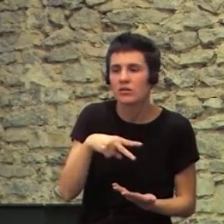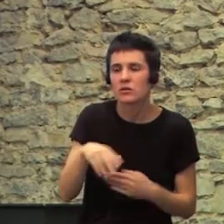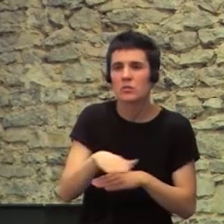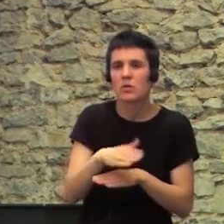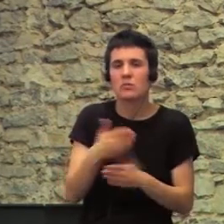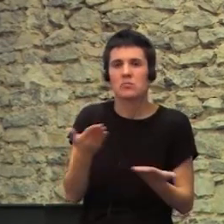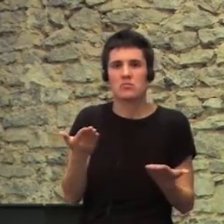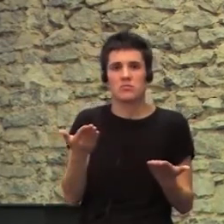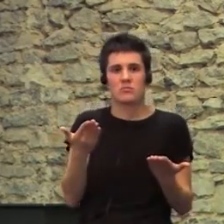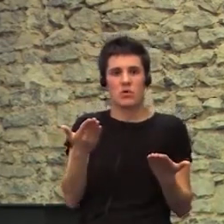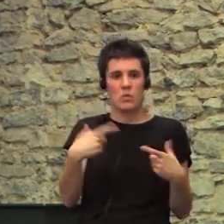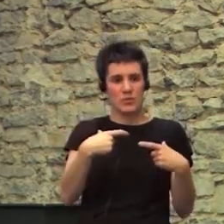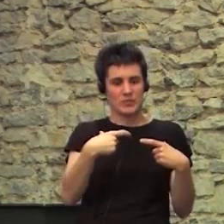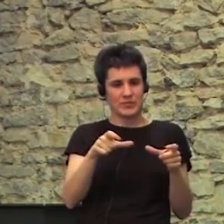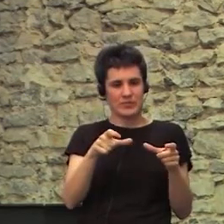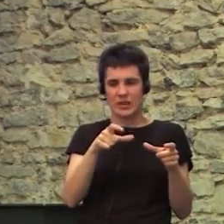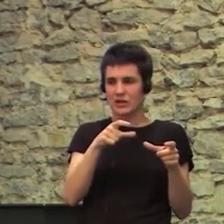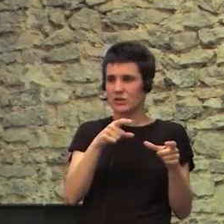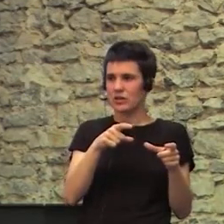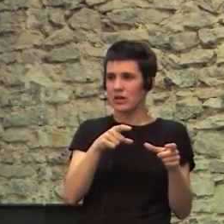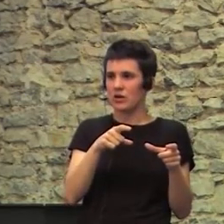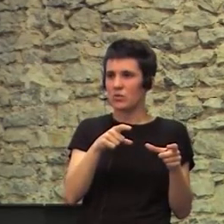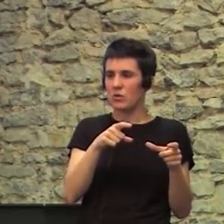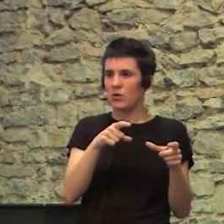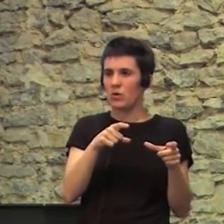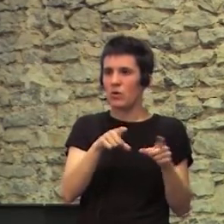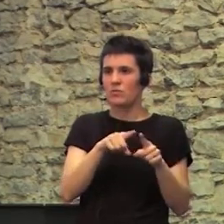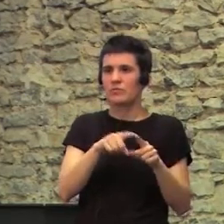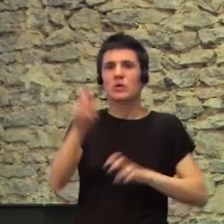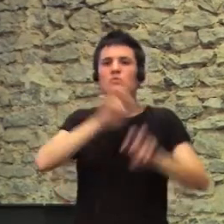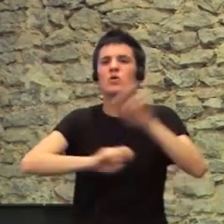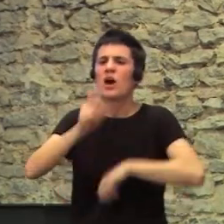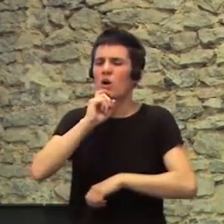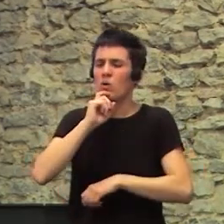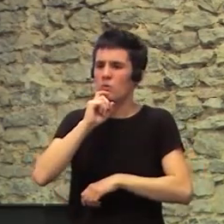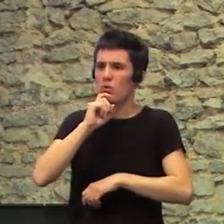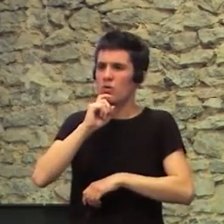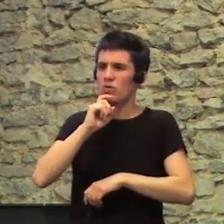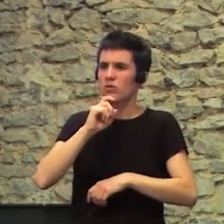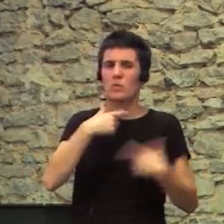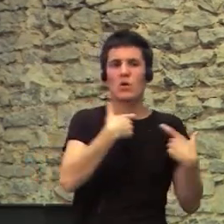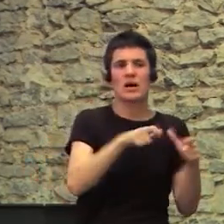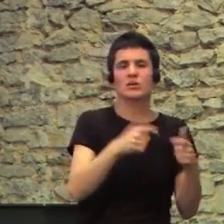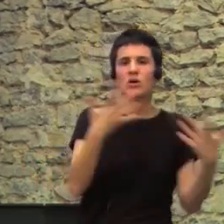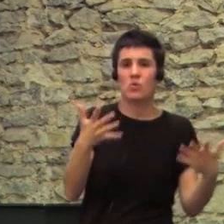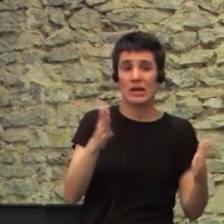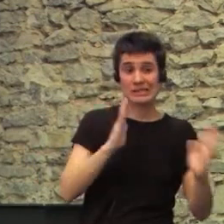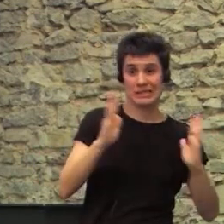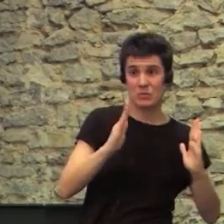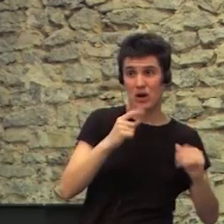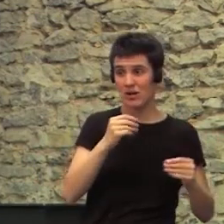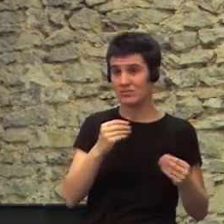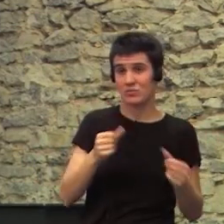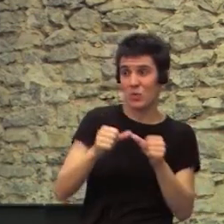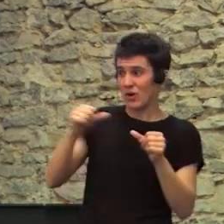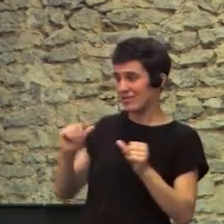¿En quienes están en las categorías que están en la última clasificación? ¿A quién buscas? ¿En las anteriores? ¿A la gente que está en asociaciones? ¿En